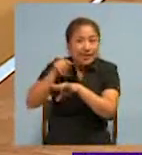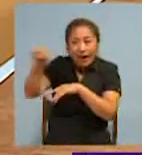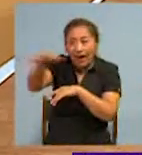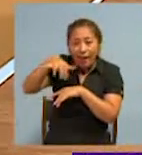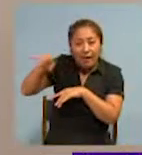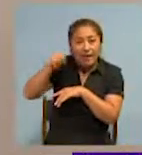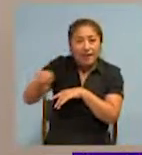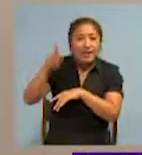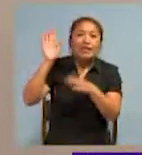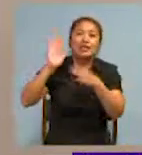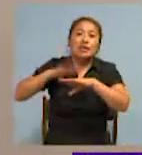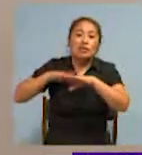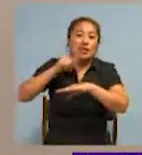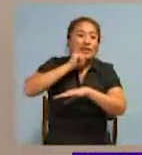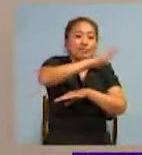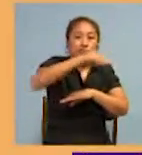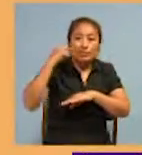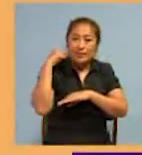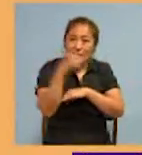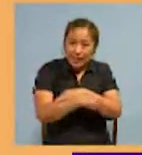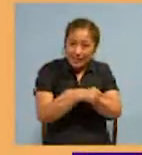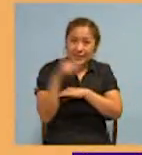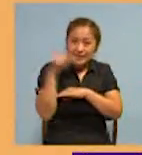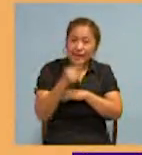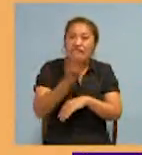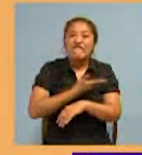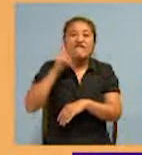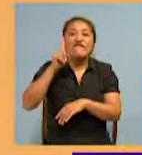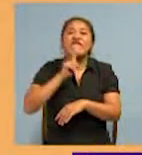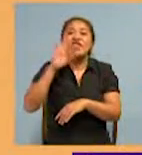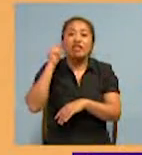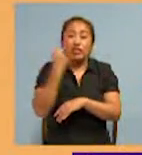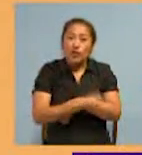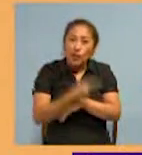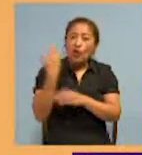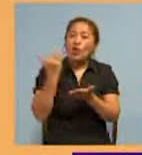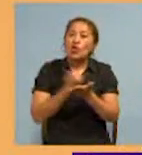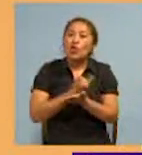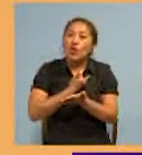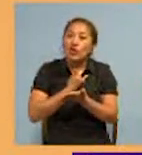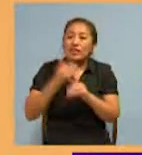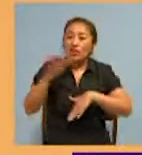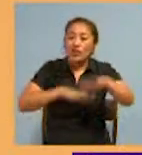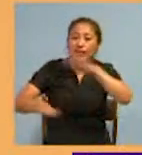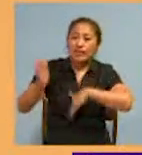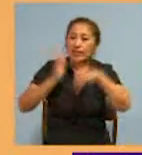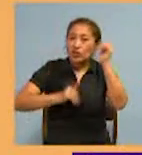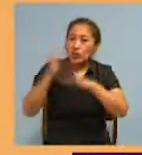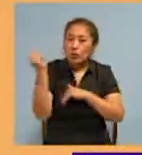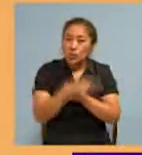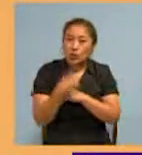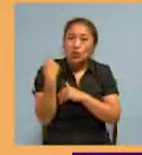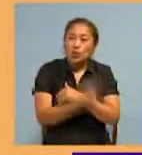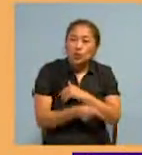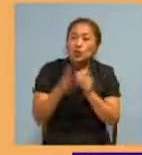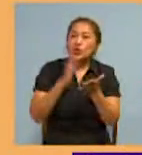del pueblo servido fundamentalmente hace bordes de la cuenca de los filtros dentro de lo que ha sido el plan de infraestructura de